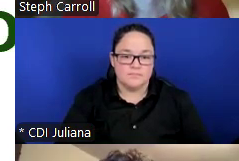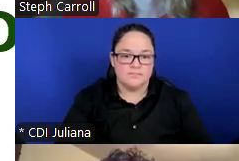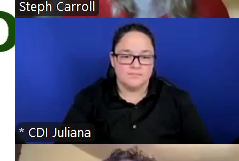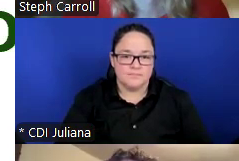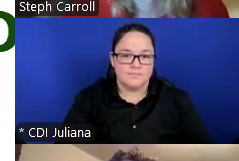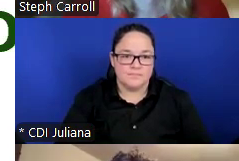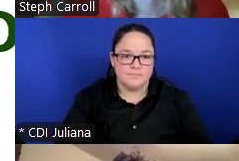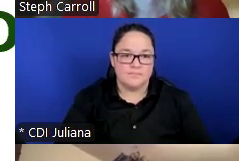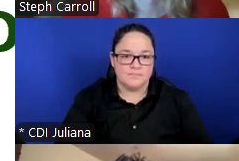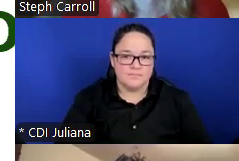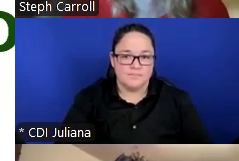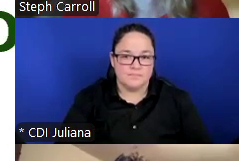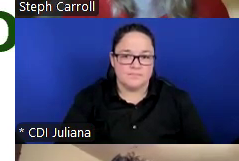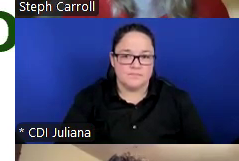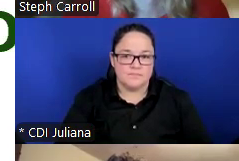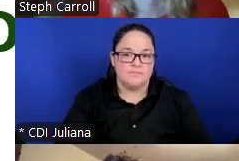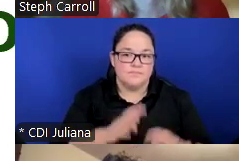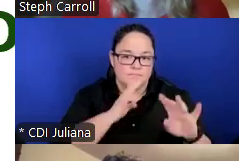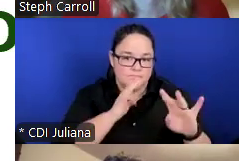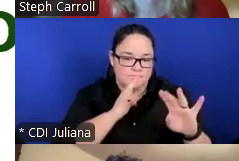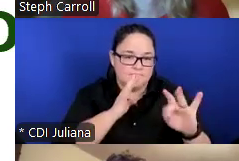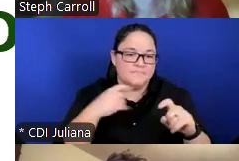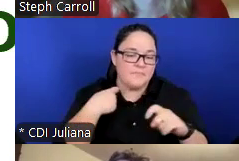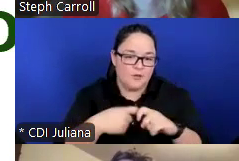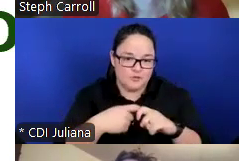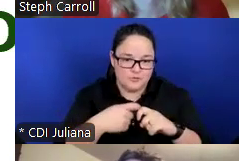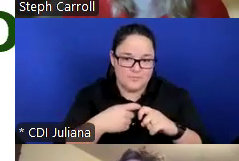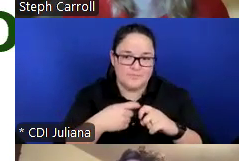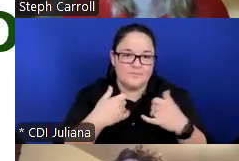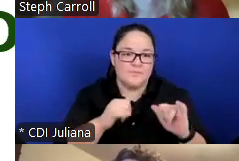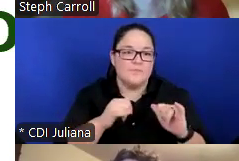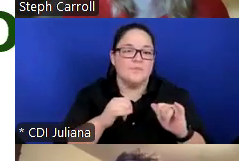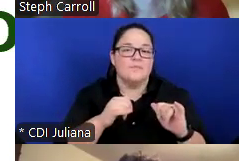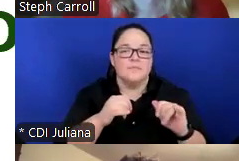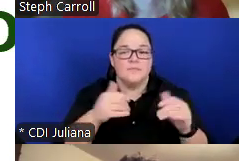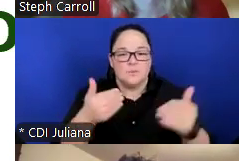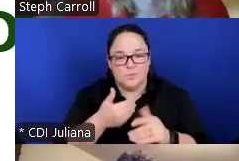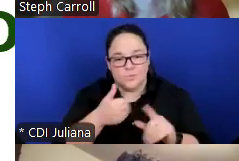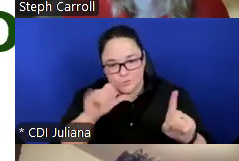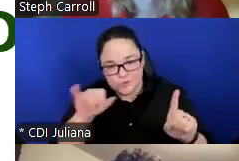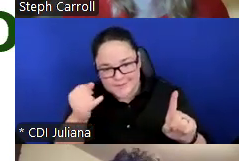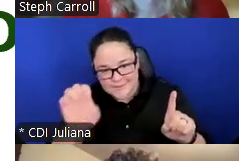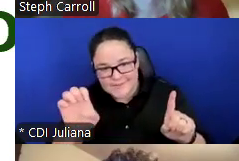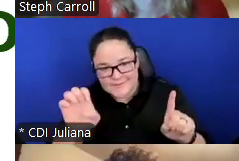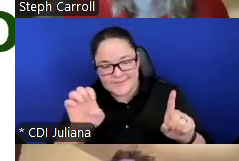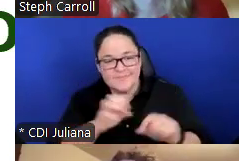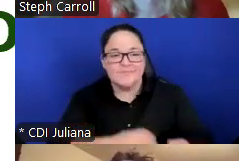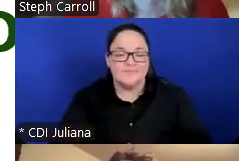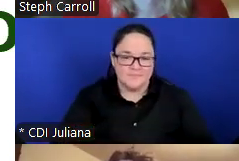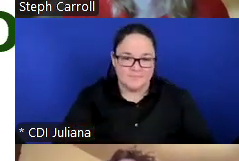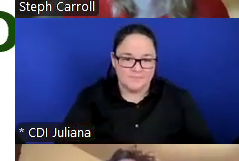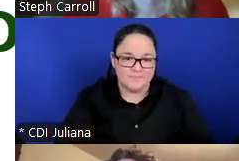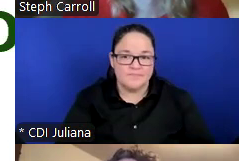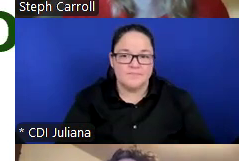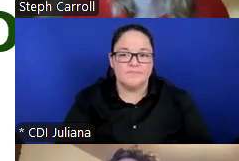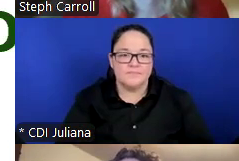Bienvenidos, soy Jenna Leana. Estoy aquí hoy con mis cointérpretes para interpretar entre inglés, español y el